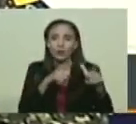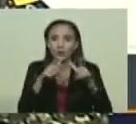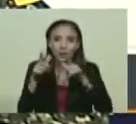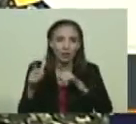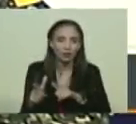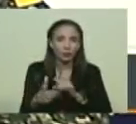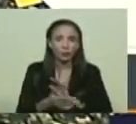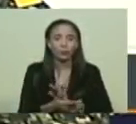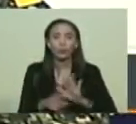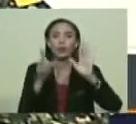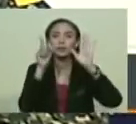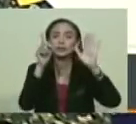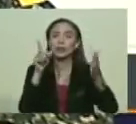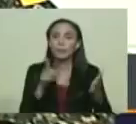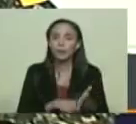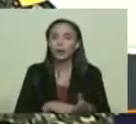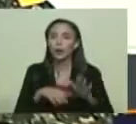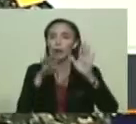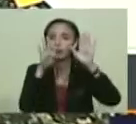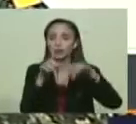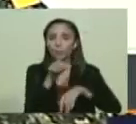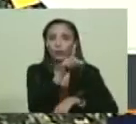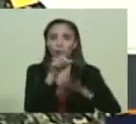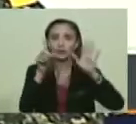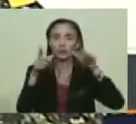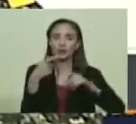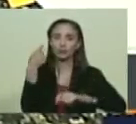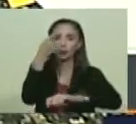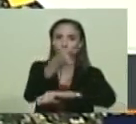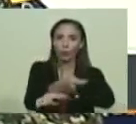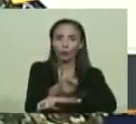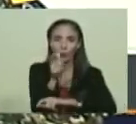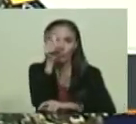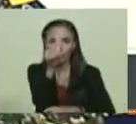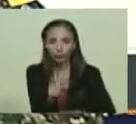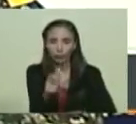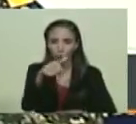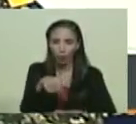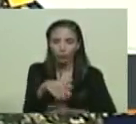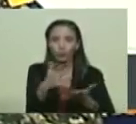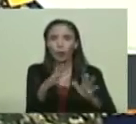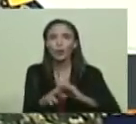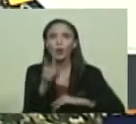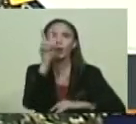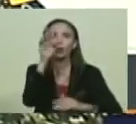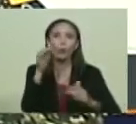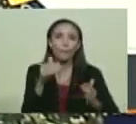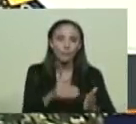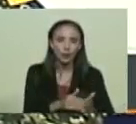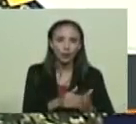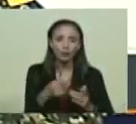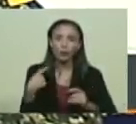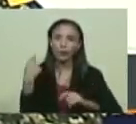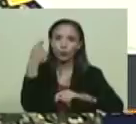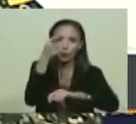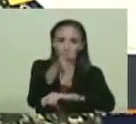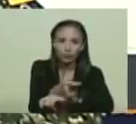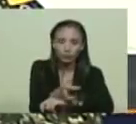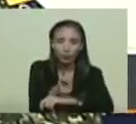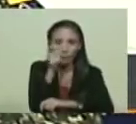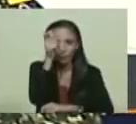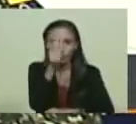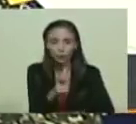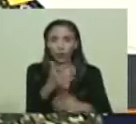de estos 6.916 graduandos, 2.000 de los graduandos